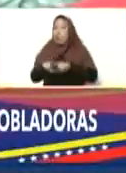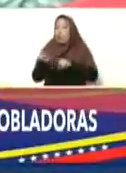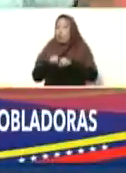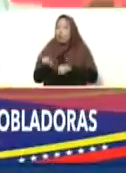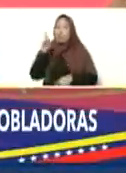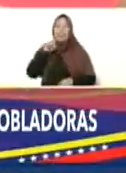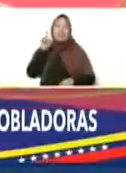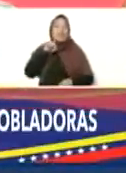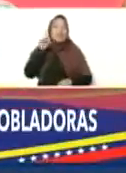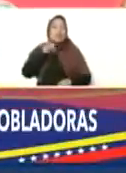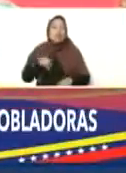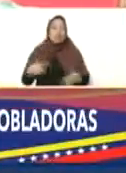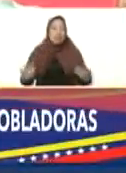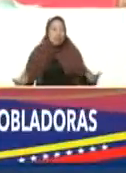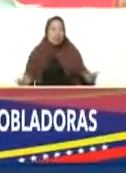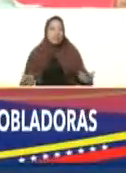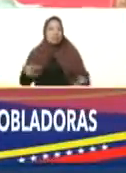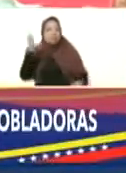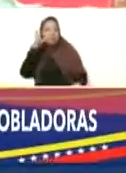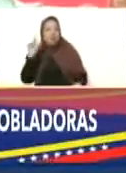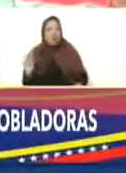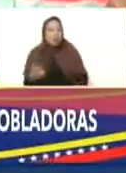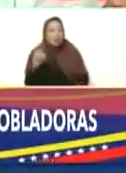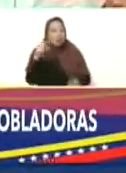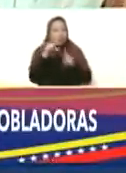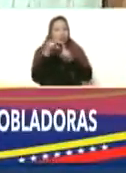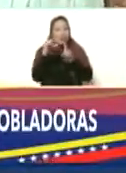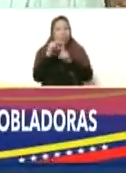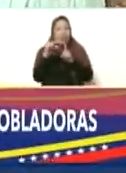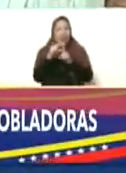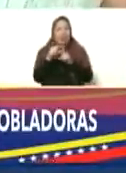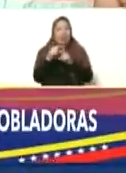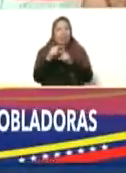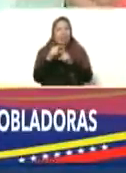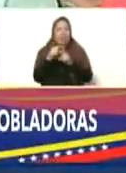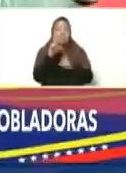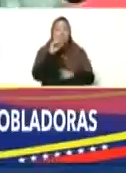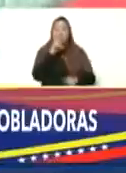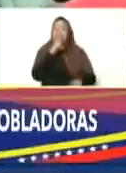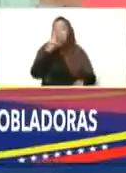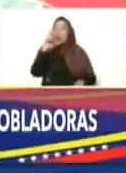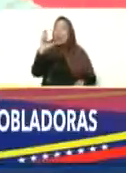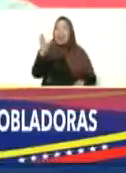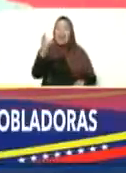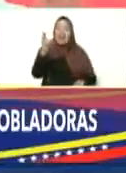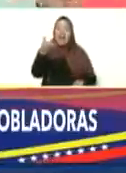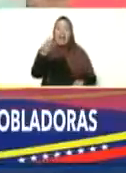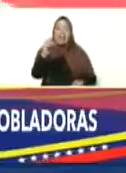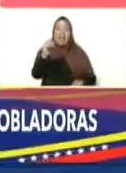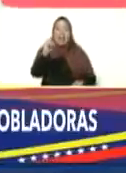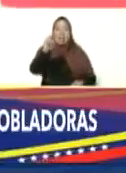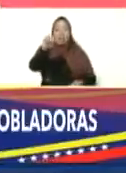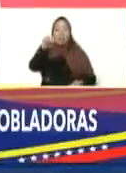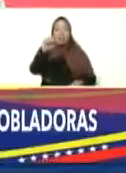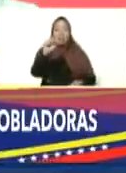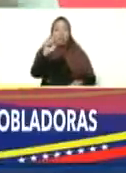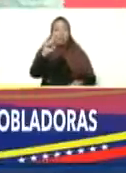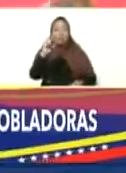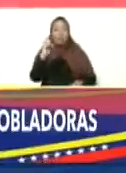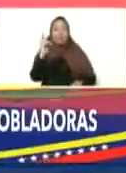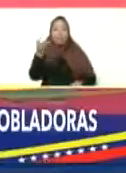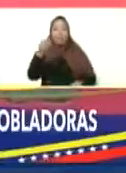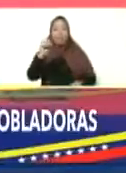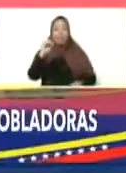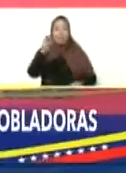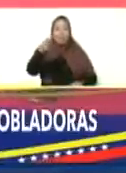esa palabra primero que le escucho yo le estoy diciendo que el proyecto prometeo no se quede en